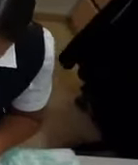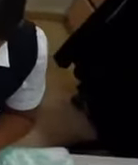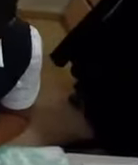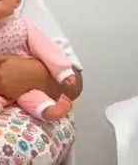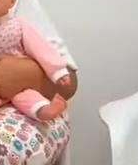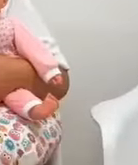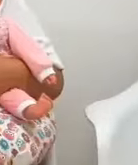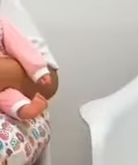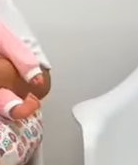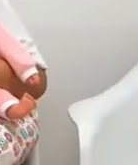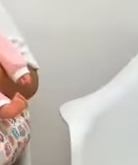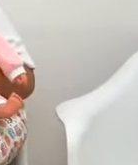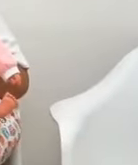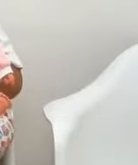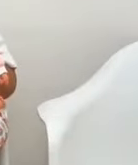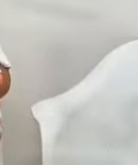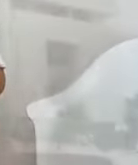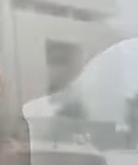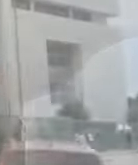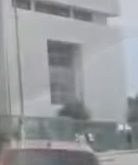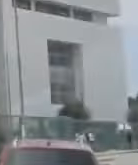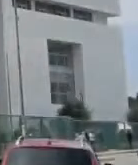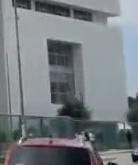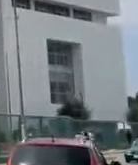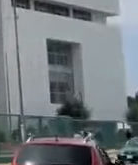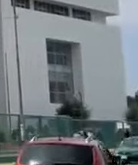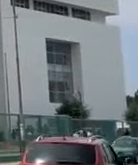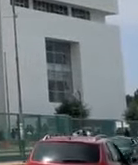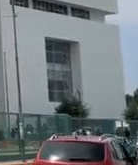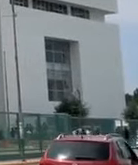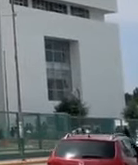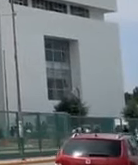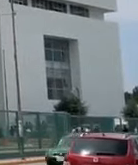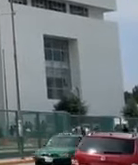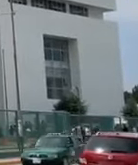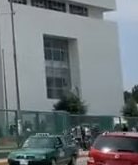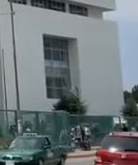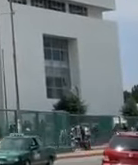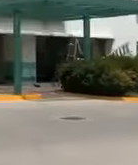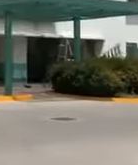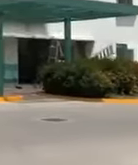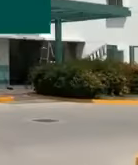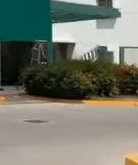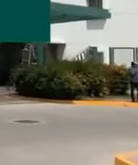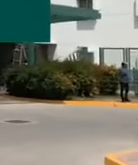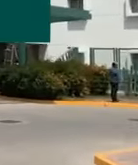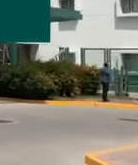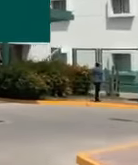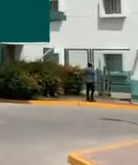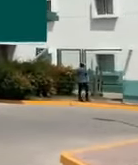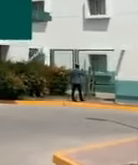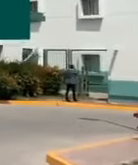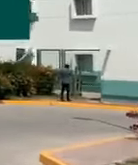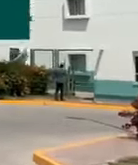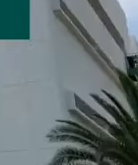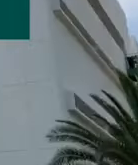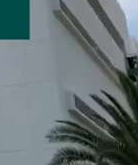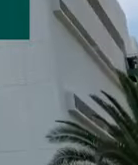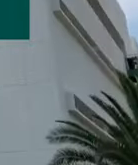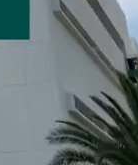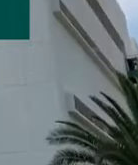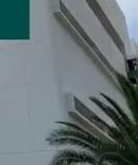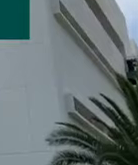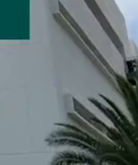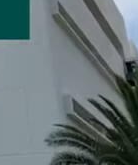ni removidos. En San Luis Potosí se ha realizado una inversión de 881.2 millones de